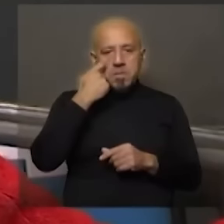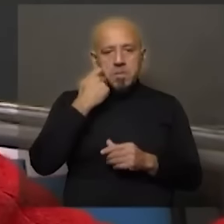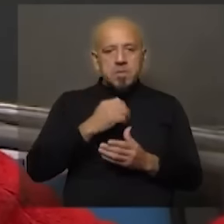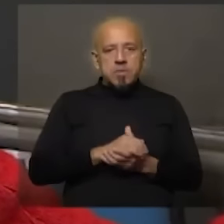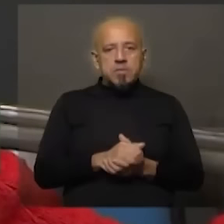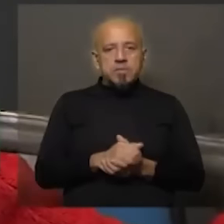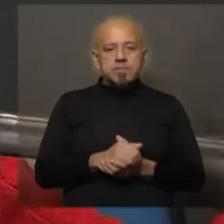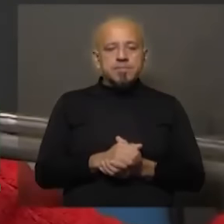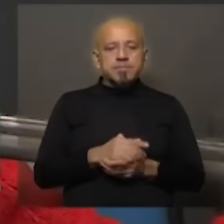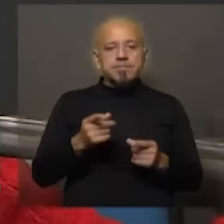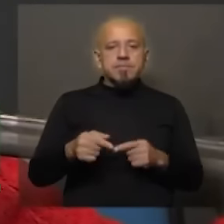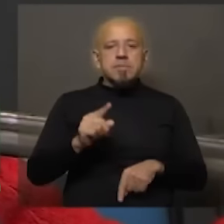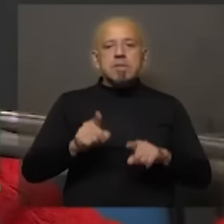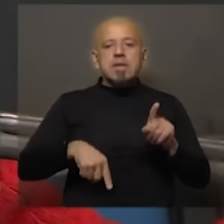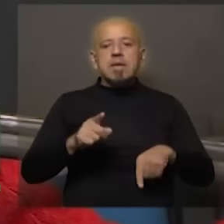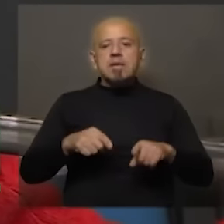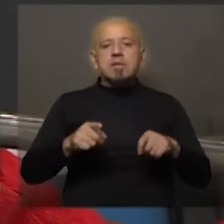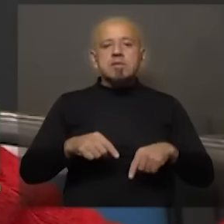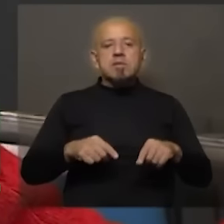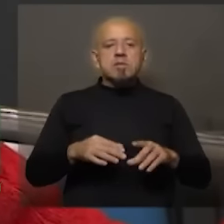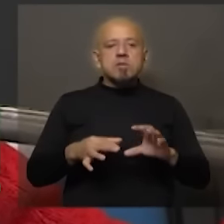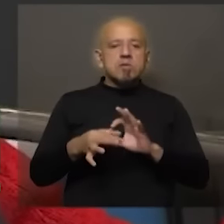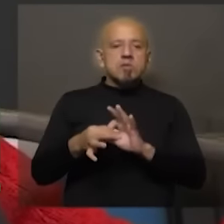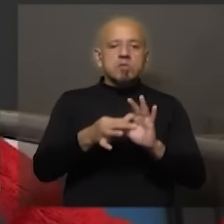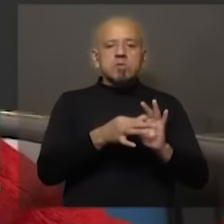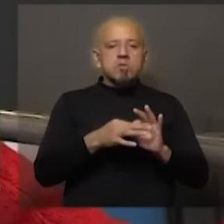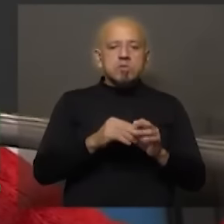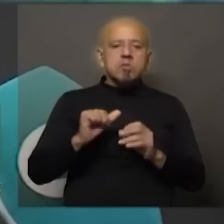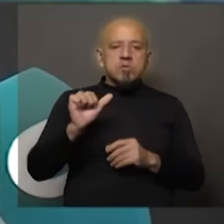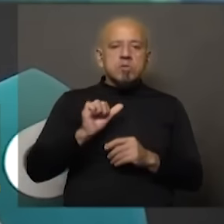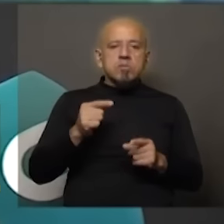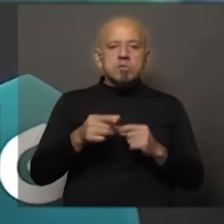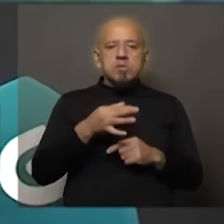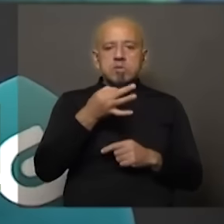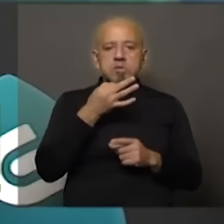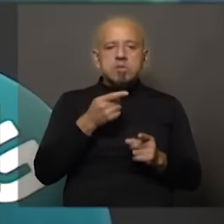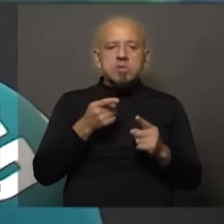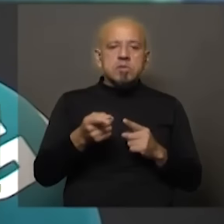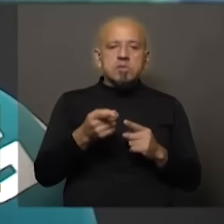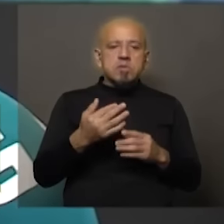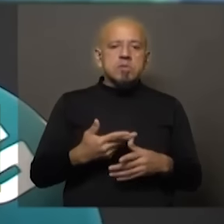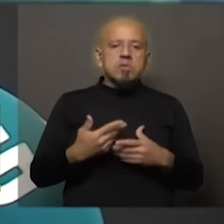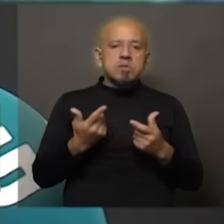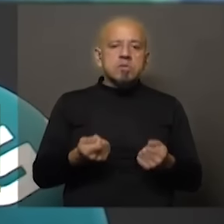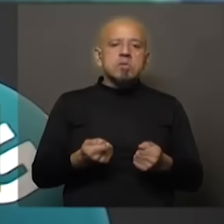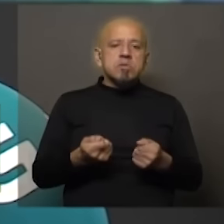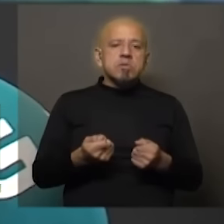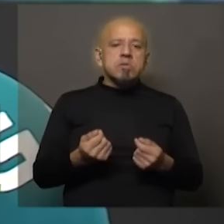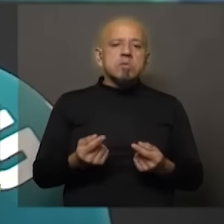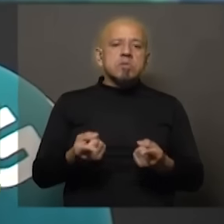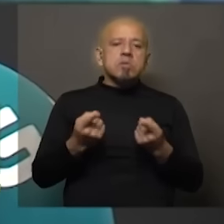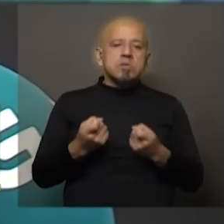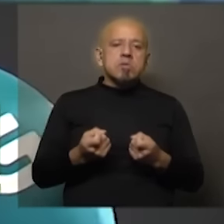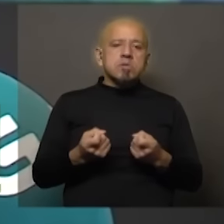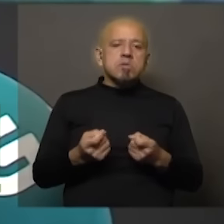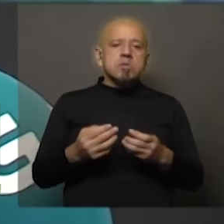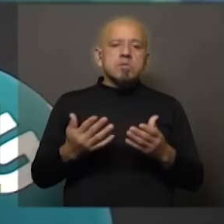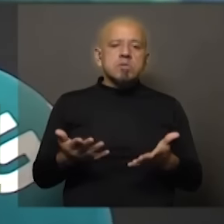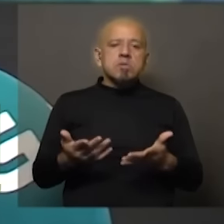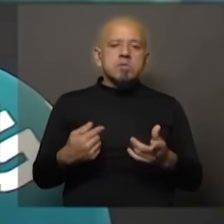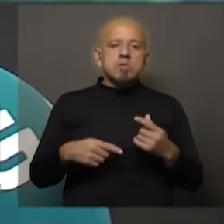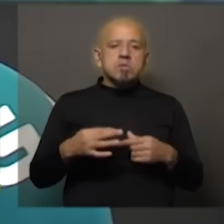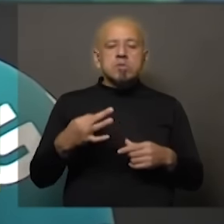El comisario de gestión de crisis de la Unión Europea, Janez Lenarsitz, afirmó que la ayuda humanitaria es una necesidad que ha pasado de ser cuestión